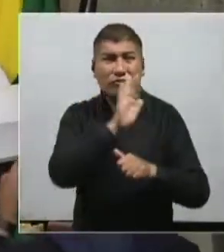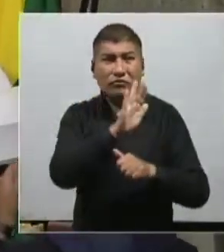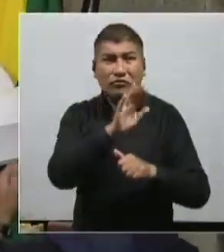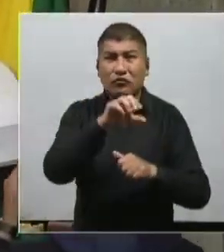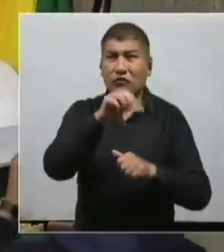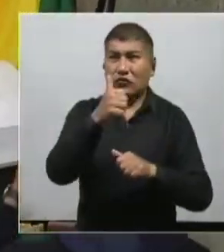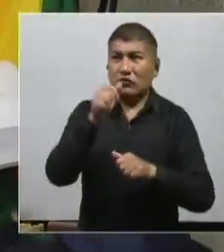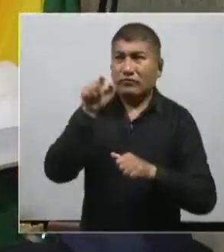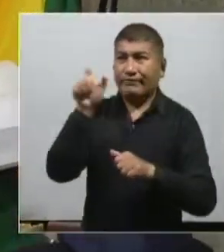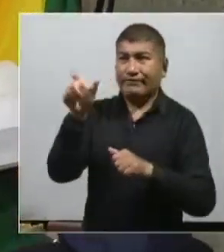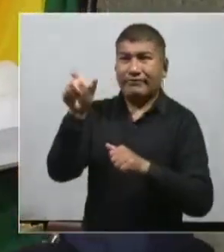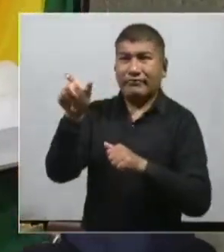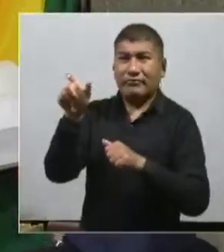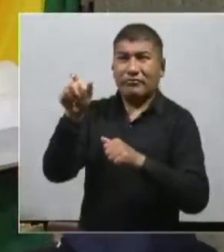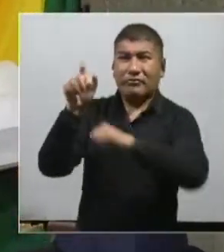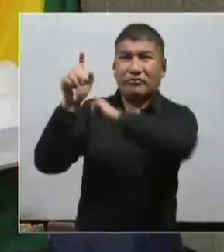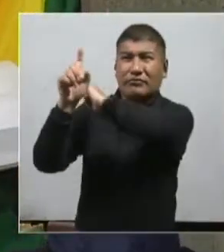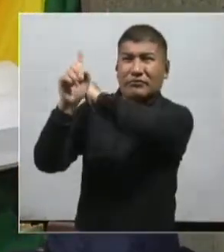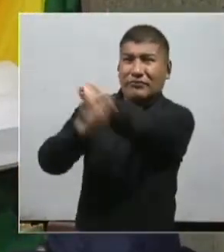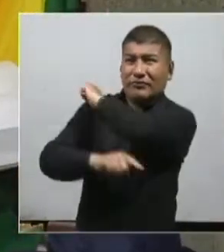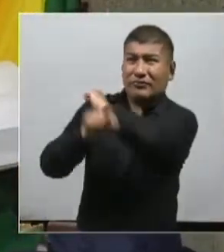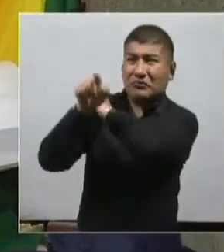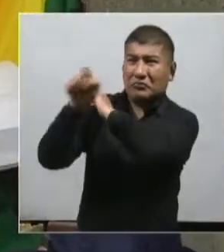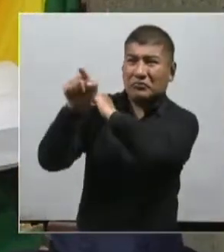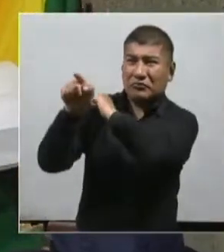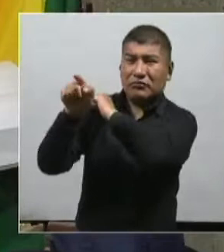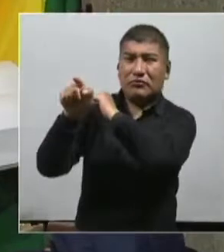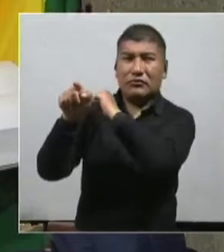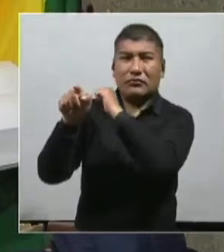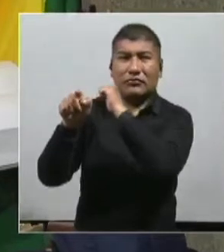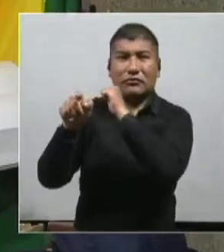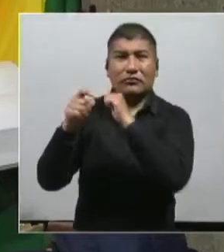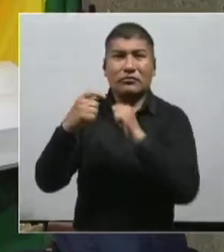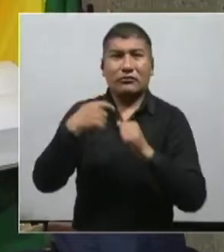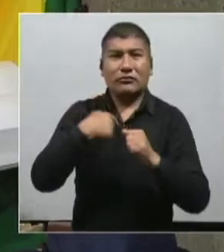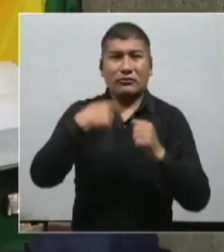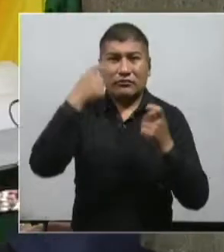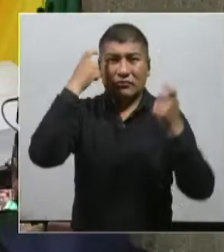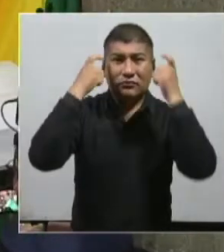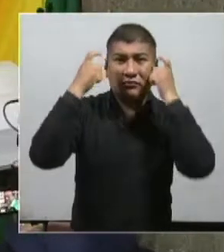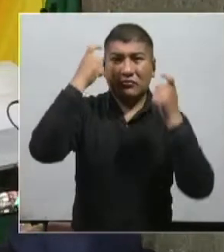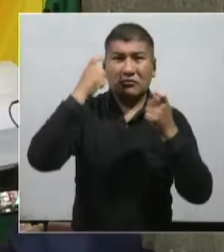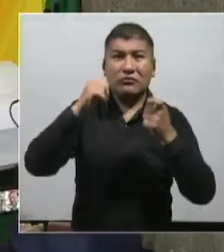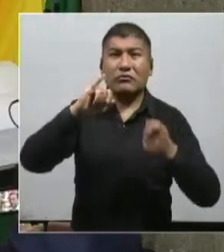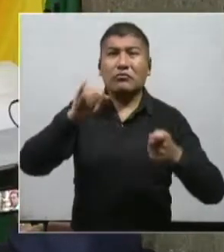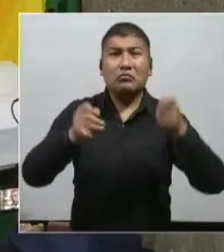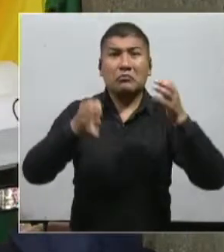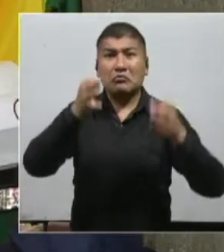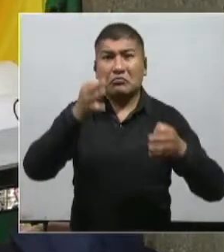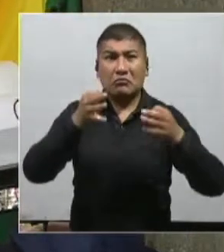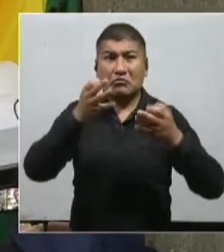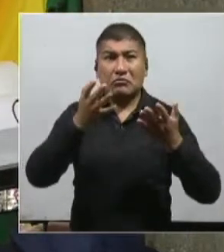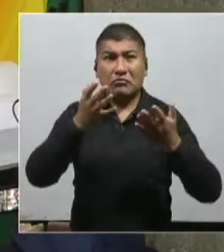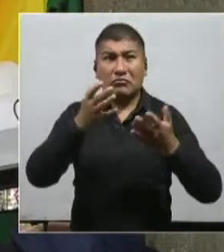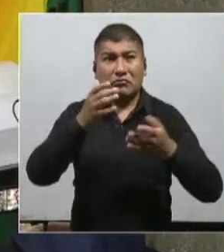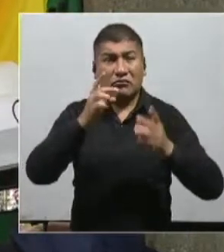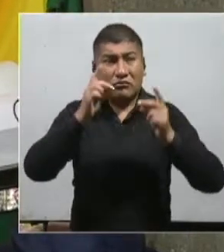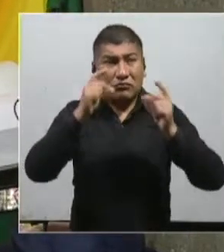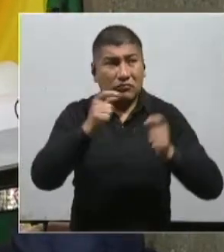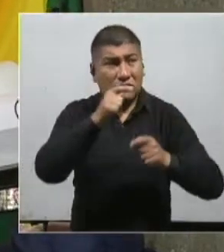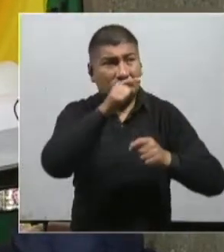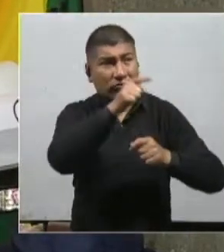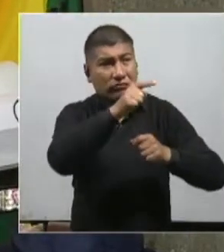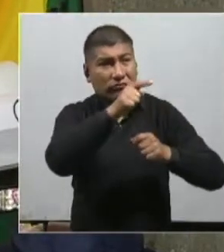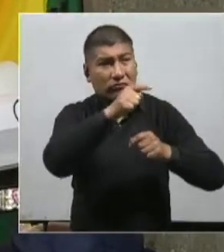otros son condenados. Y uno puede pensar, la justicia es pronto para algunos,